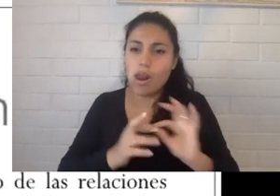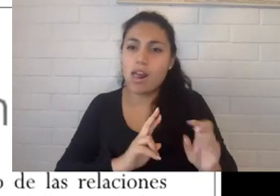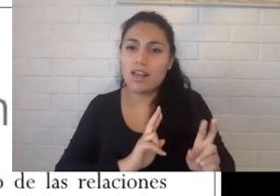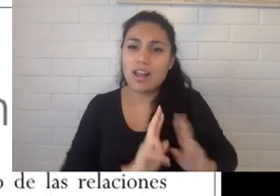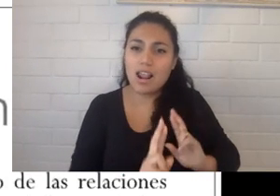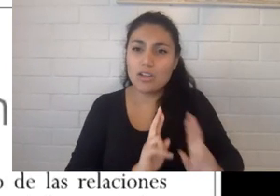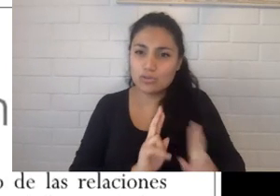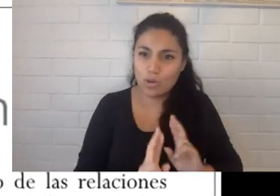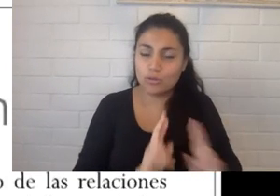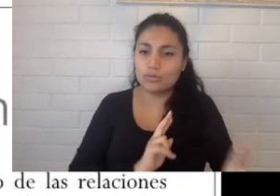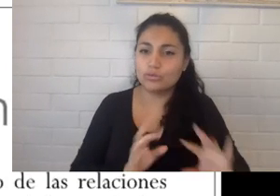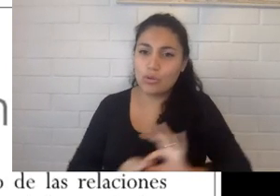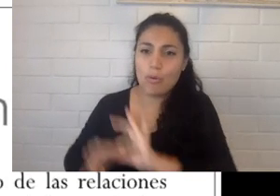acá